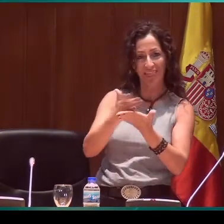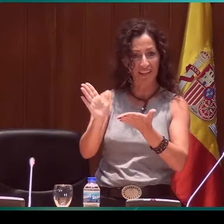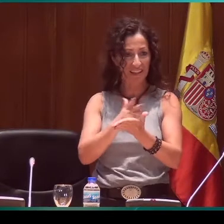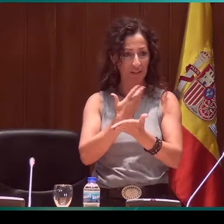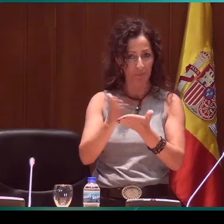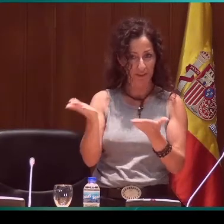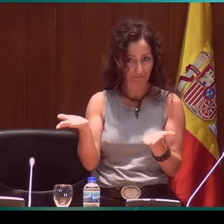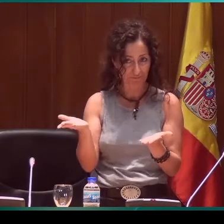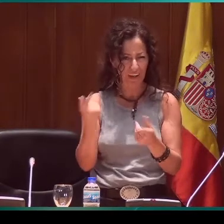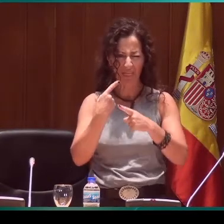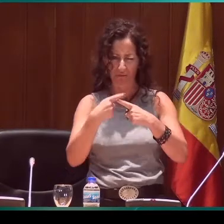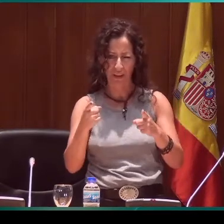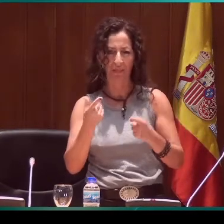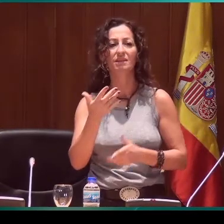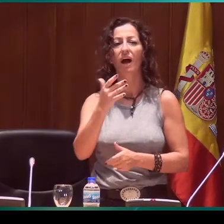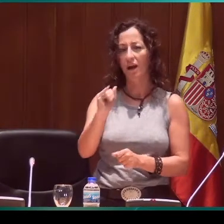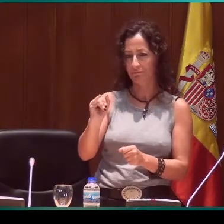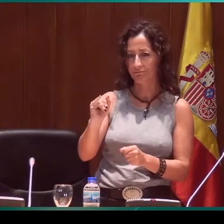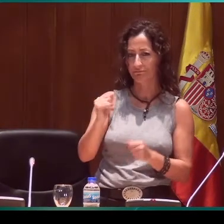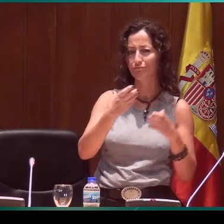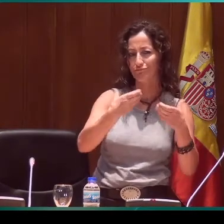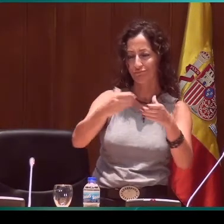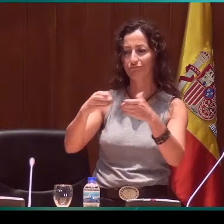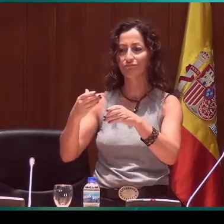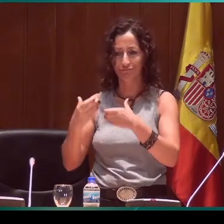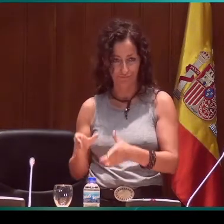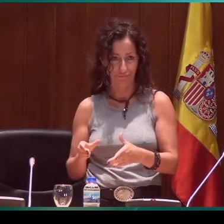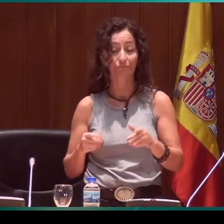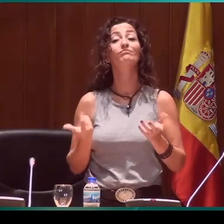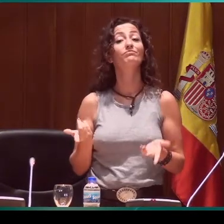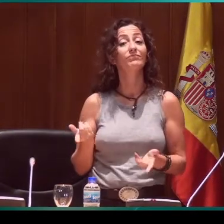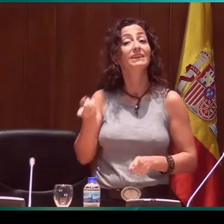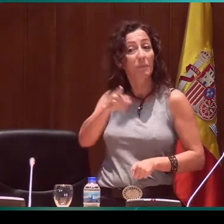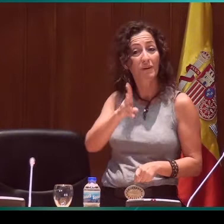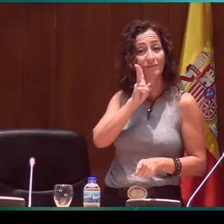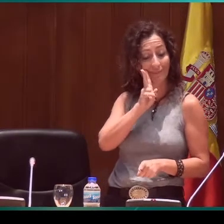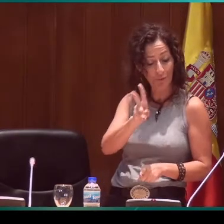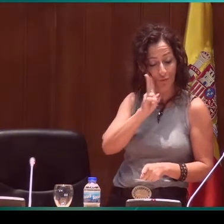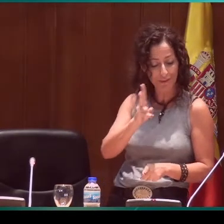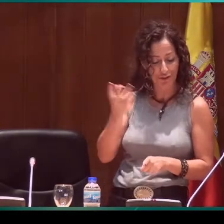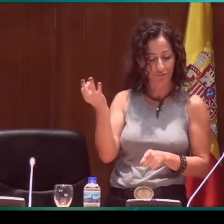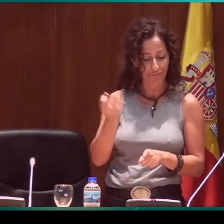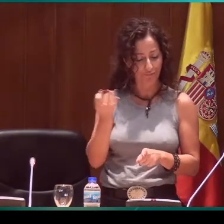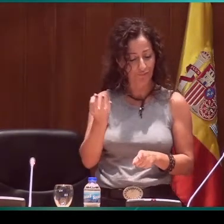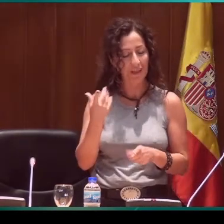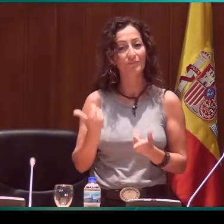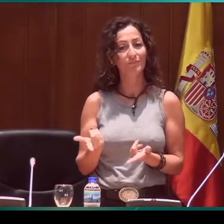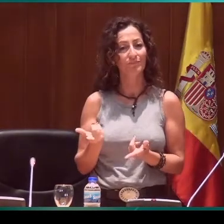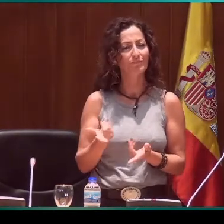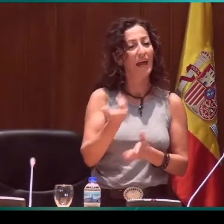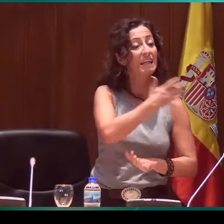la prueba discrimina. Hay diferencias significativas entre los distintos grupos. También hemos visto